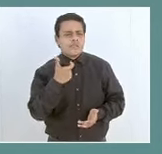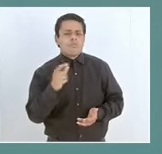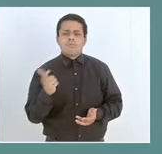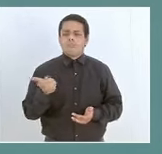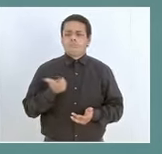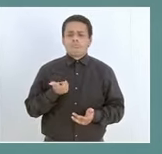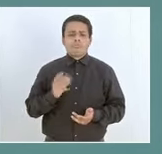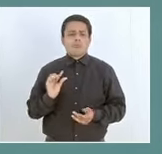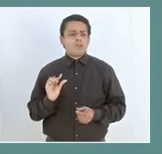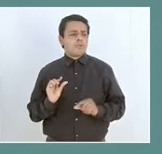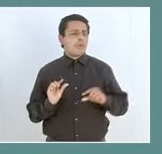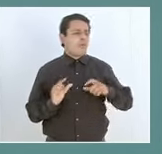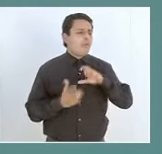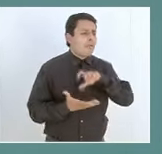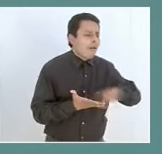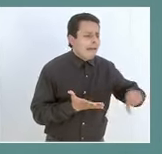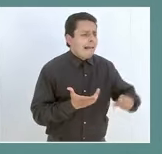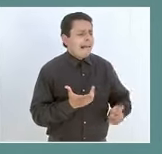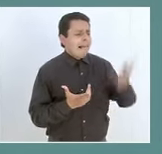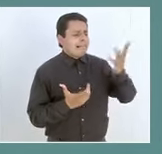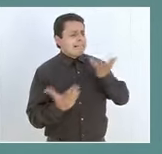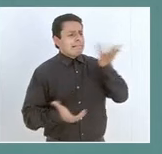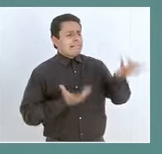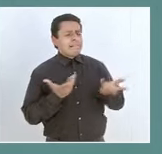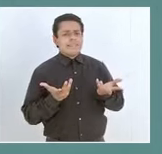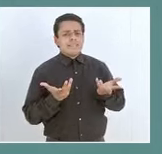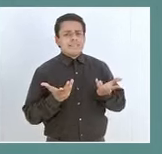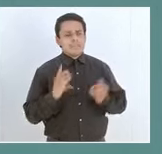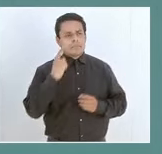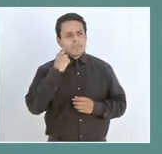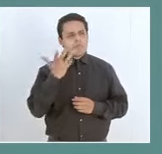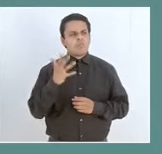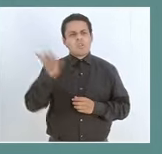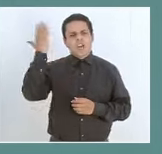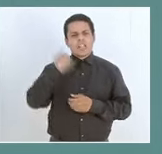Hace 30 años,